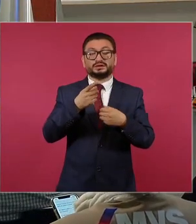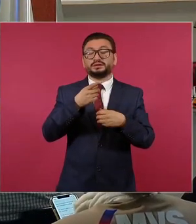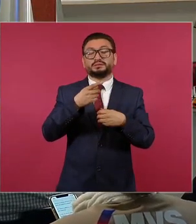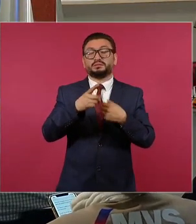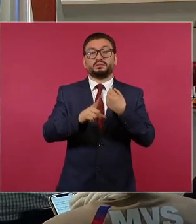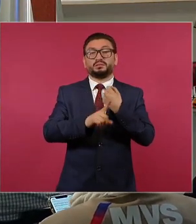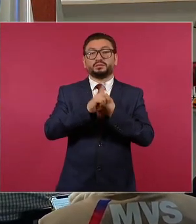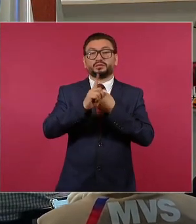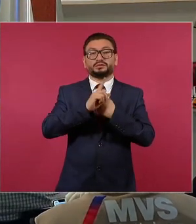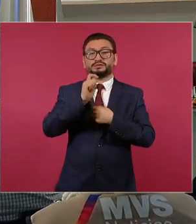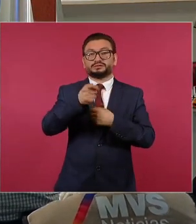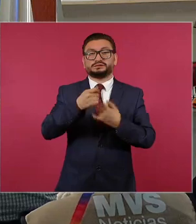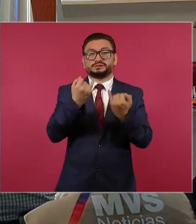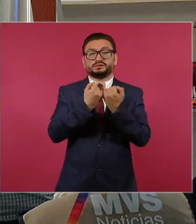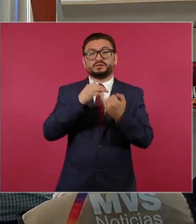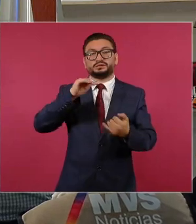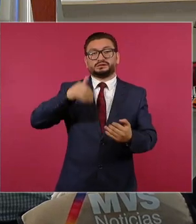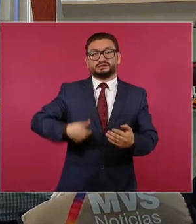accidentes